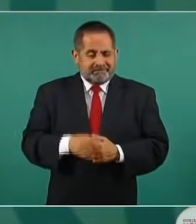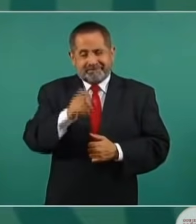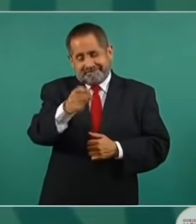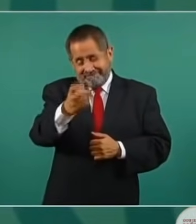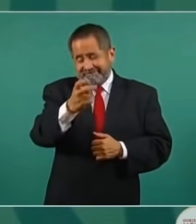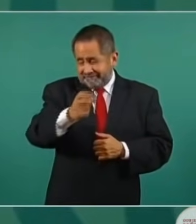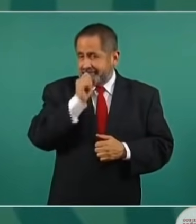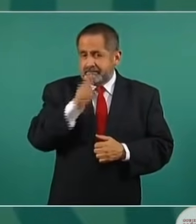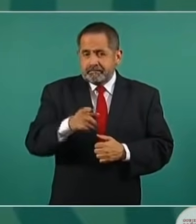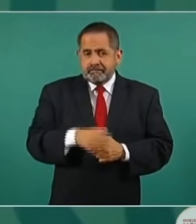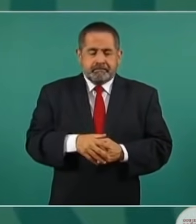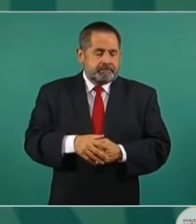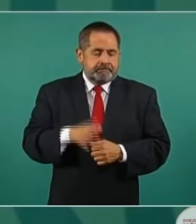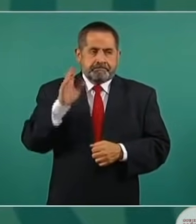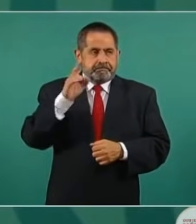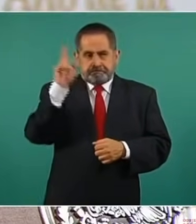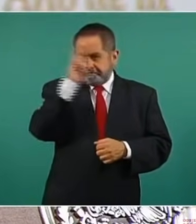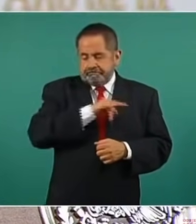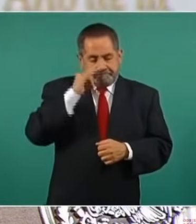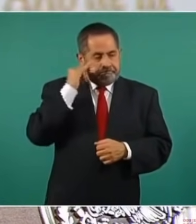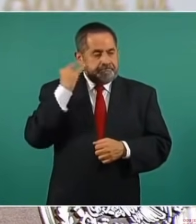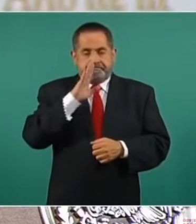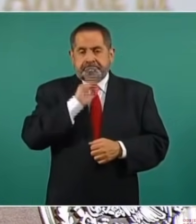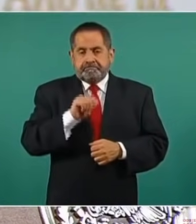otro agravio,